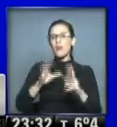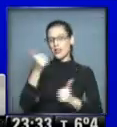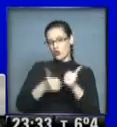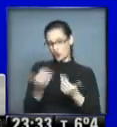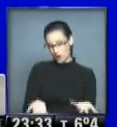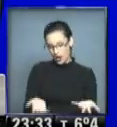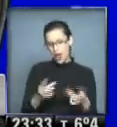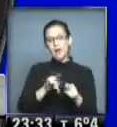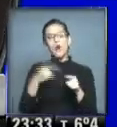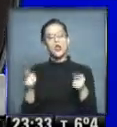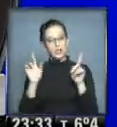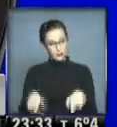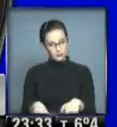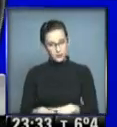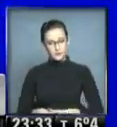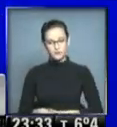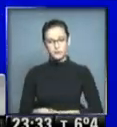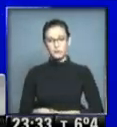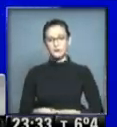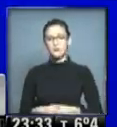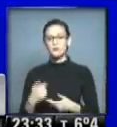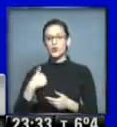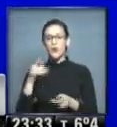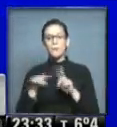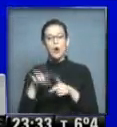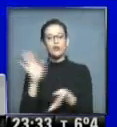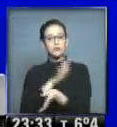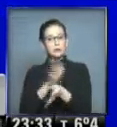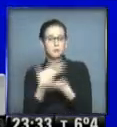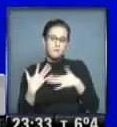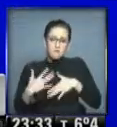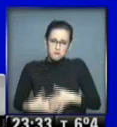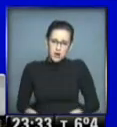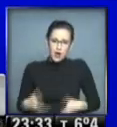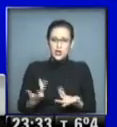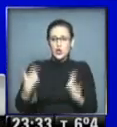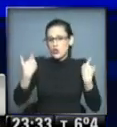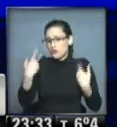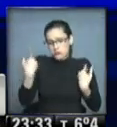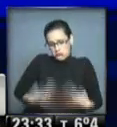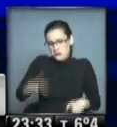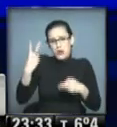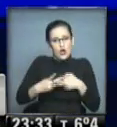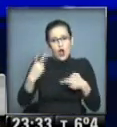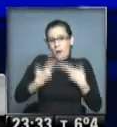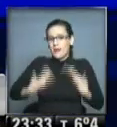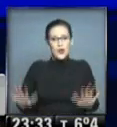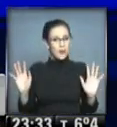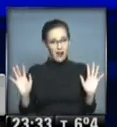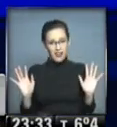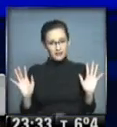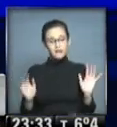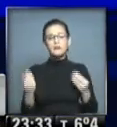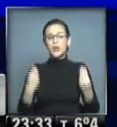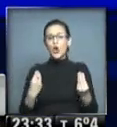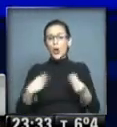y política. Y decidí, nada, para el cine más tranquilo. Volver a mi nombre original. Más tranca. Sí. ¿Y cómo llegaste a hacer